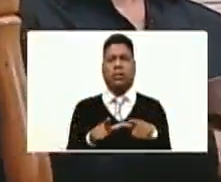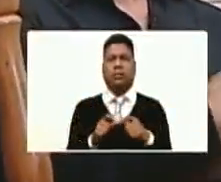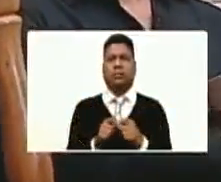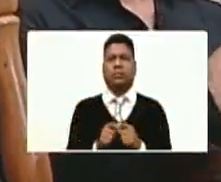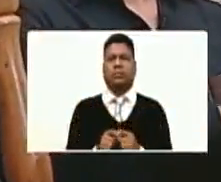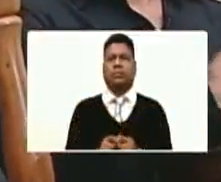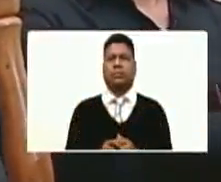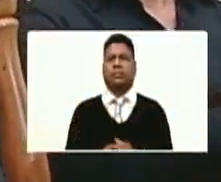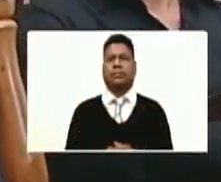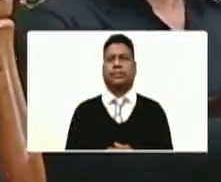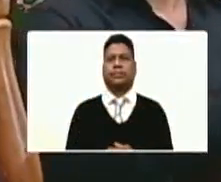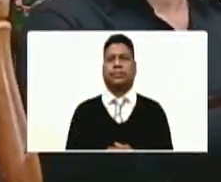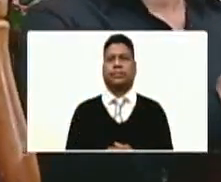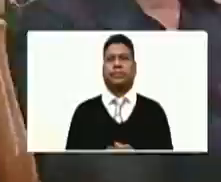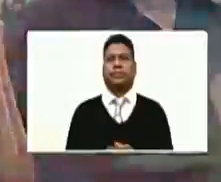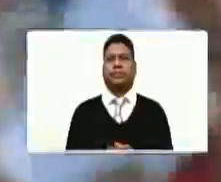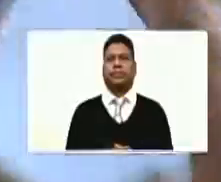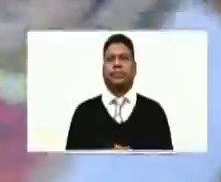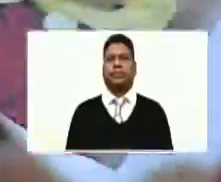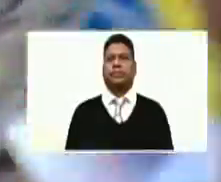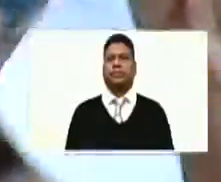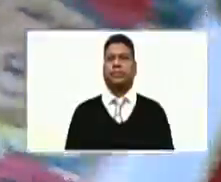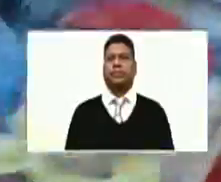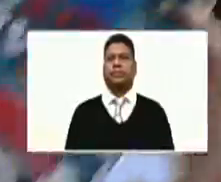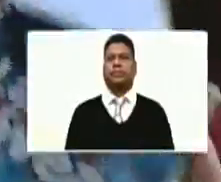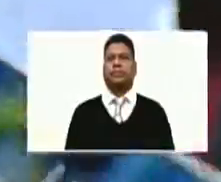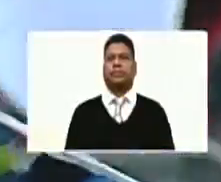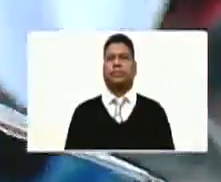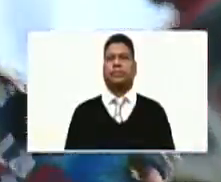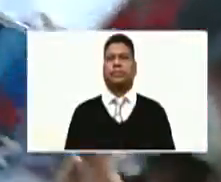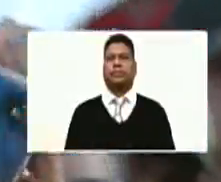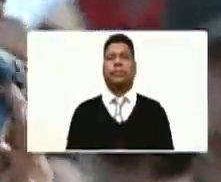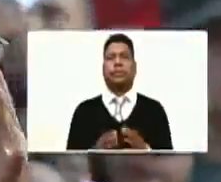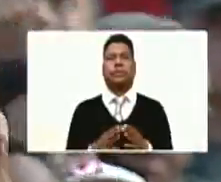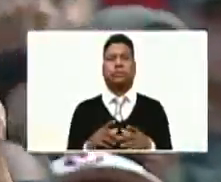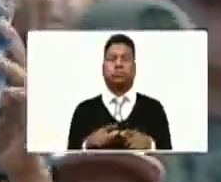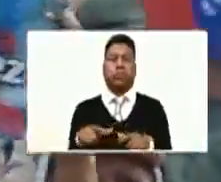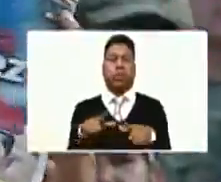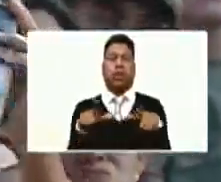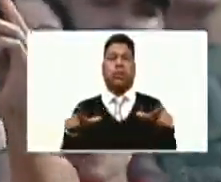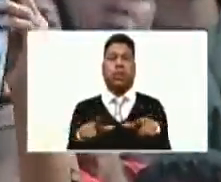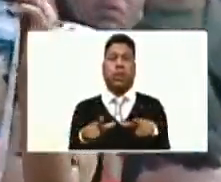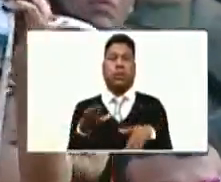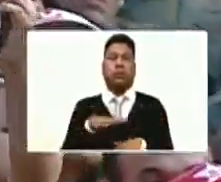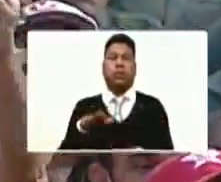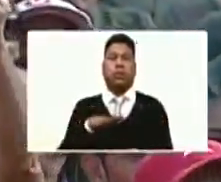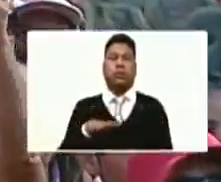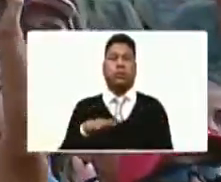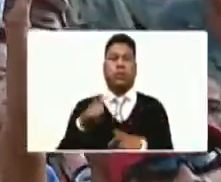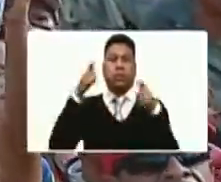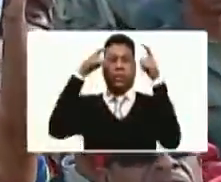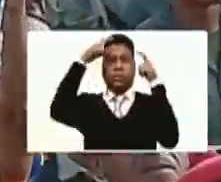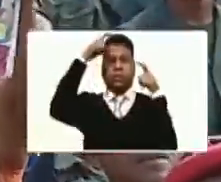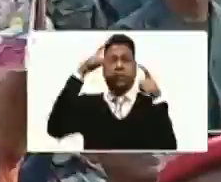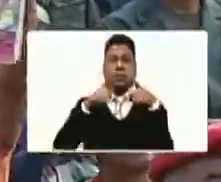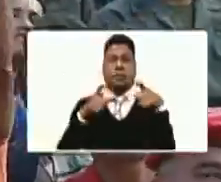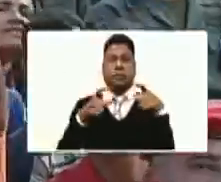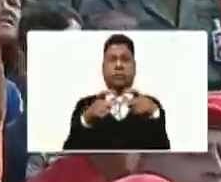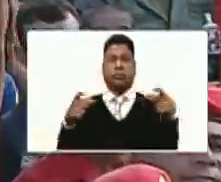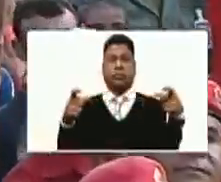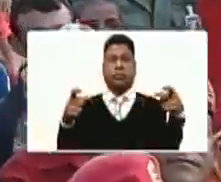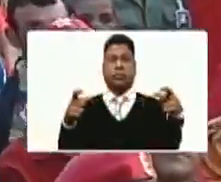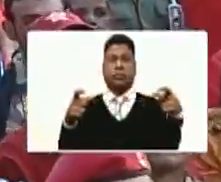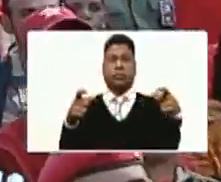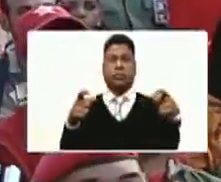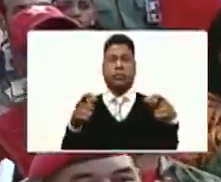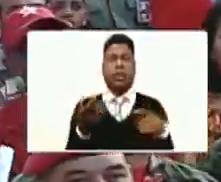2013 reposan la representación física del comandante. Para quienes nos están escuchando a esta hora también,